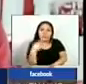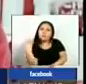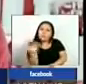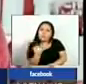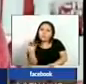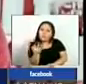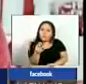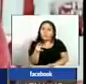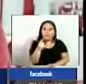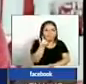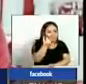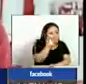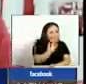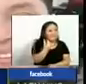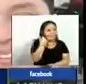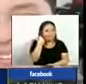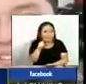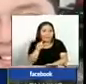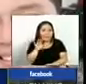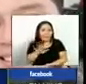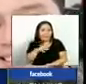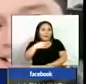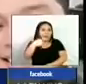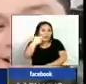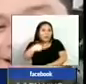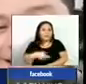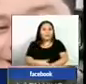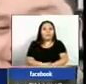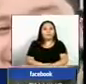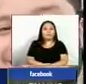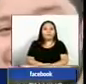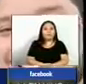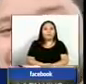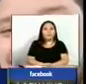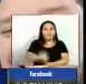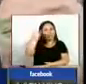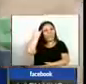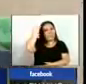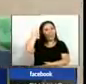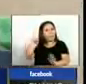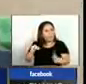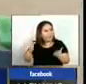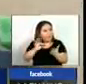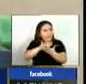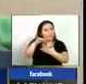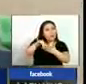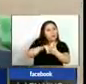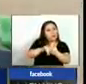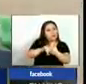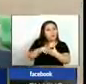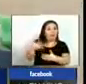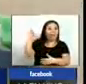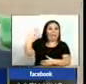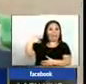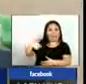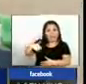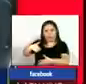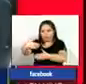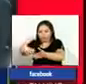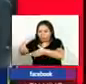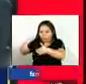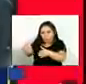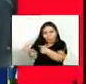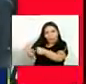y que hay que entender cada una de las realidades de estas personas la idea del solidaritón nace cuando estuvimos nosotros en cuarentena